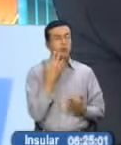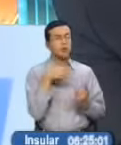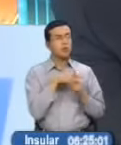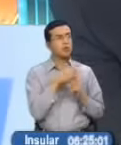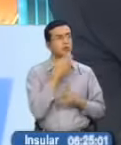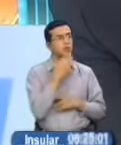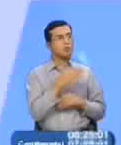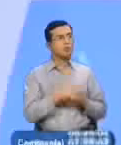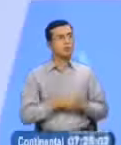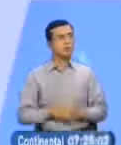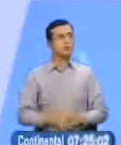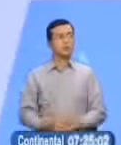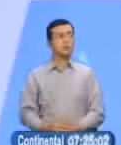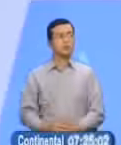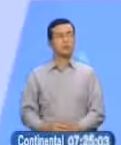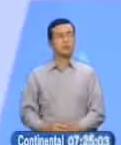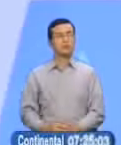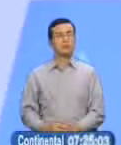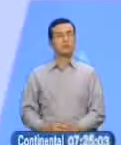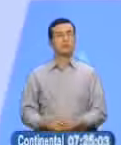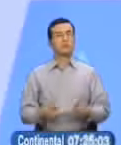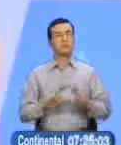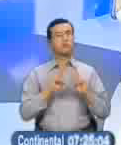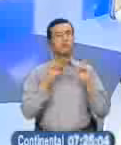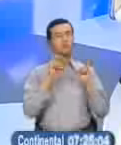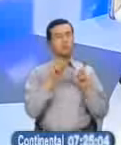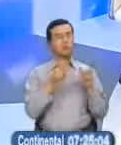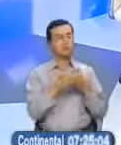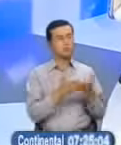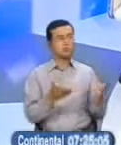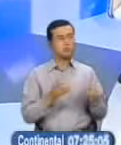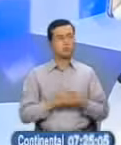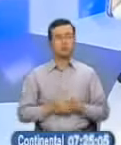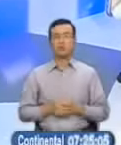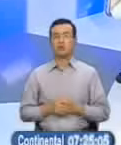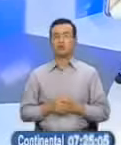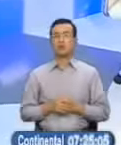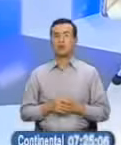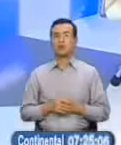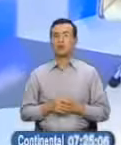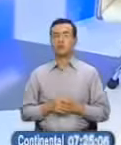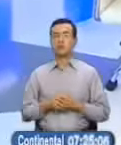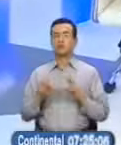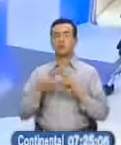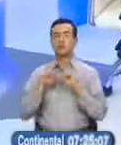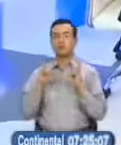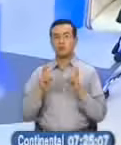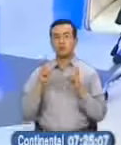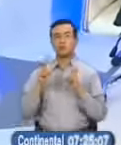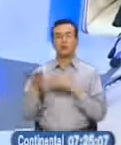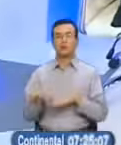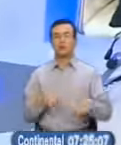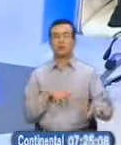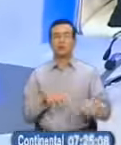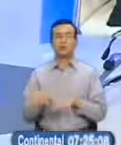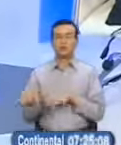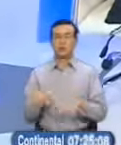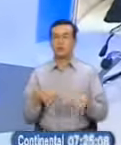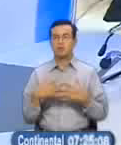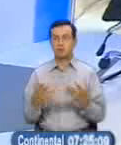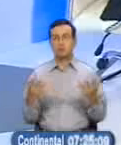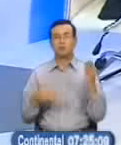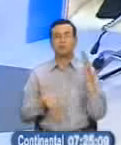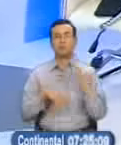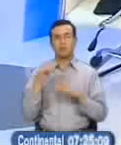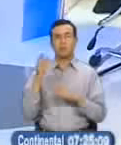inclusivo en términos de población? El turismo es una de las actividades que